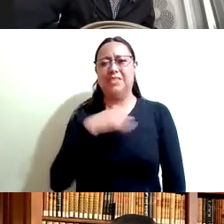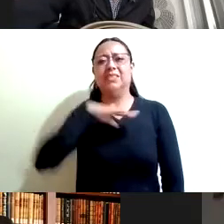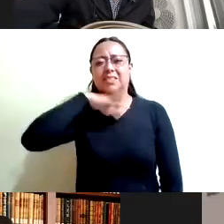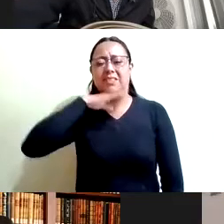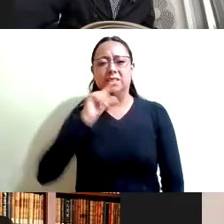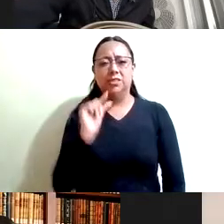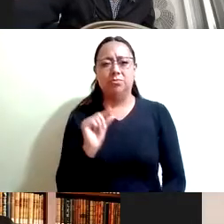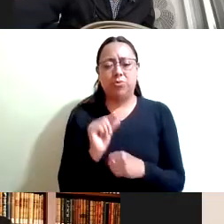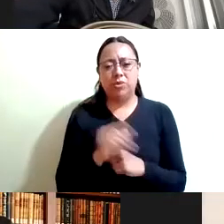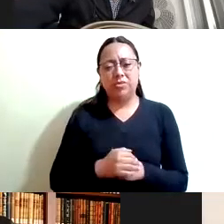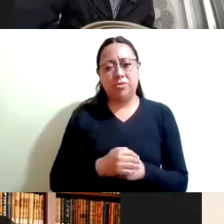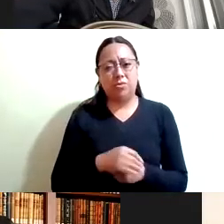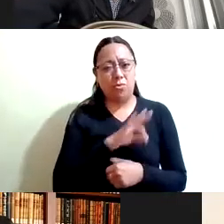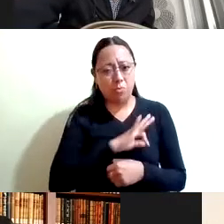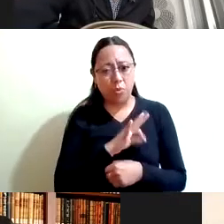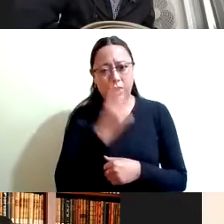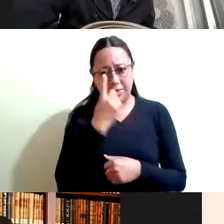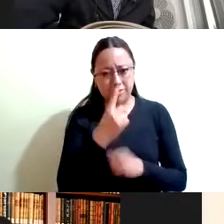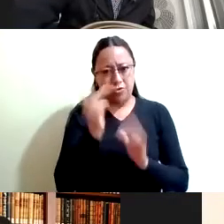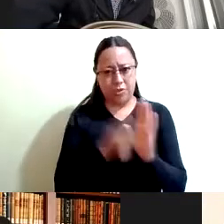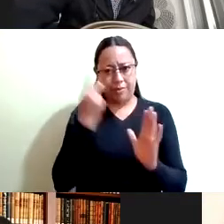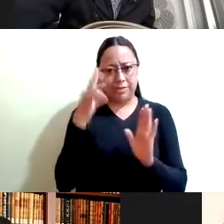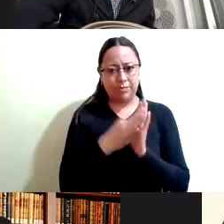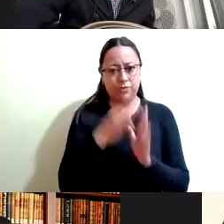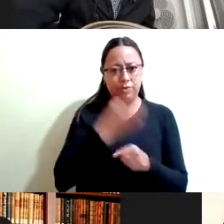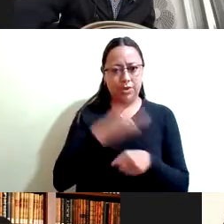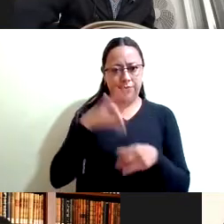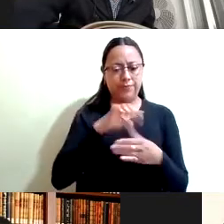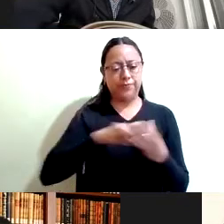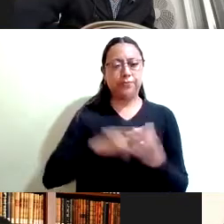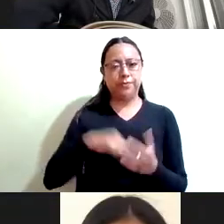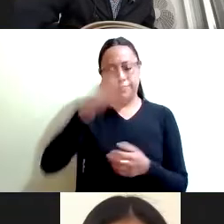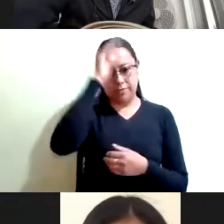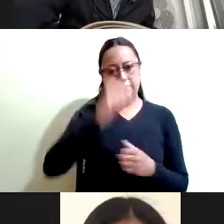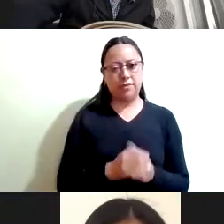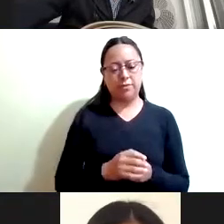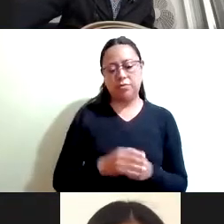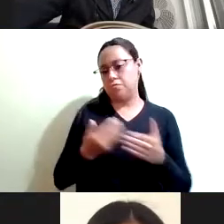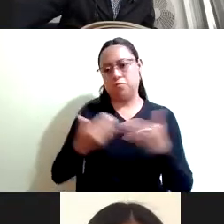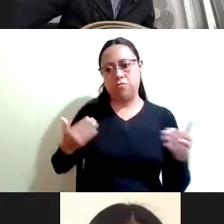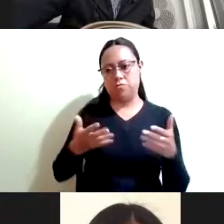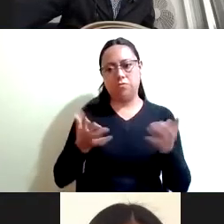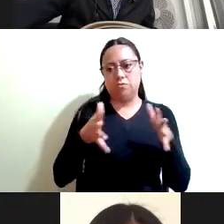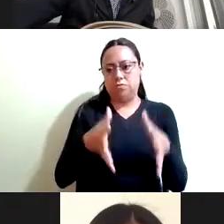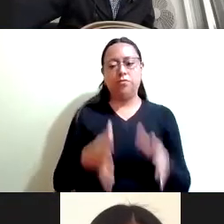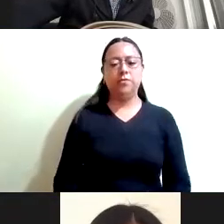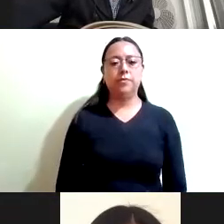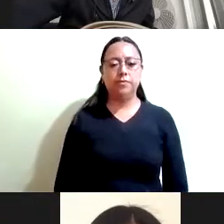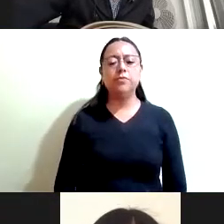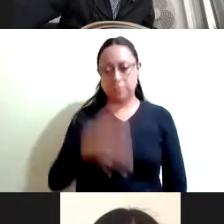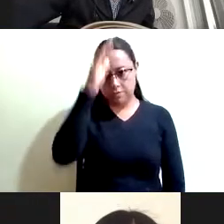puede repetir el punto que estamos votando? Es el acuerdo en sus términos, diputado. Ah, de